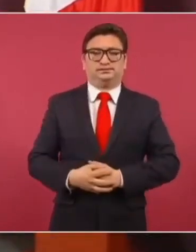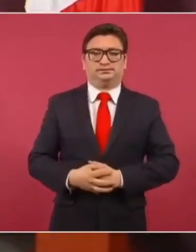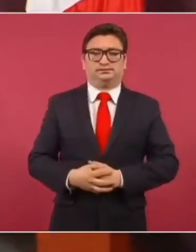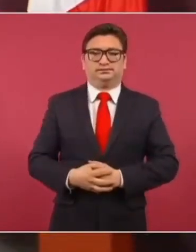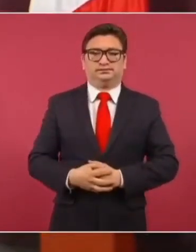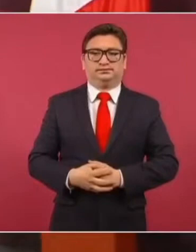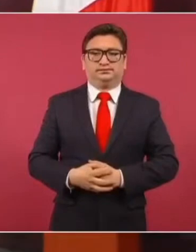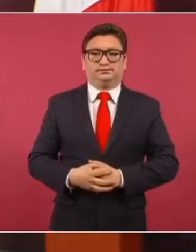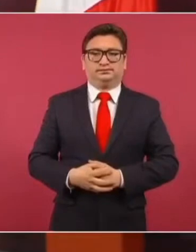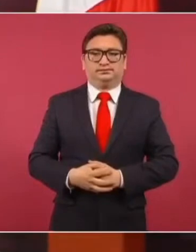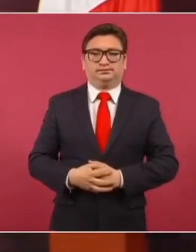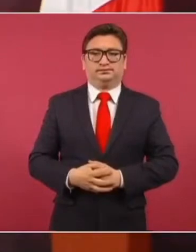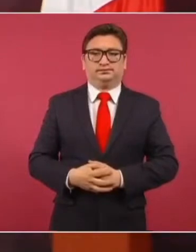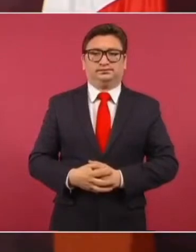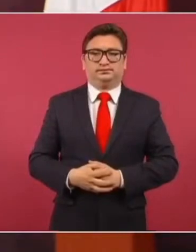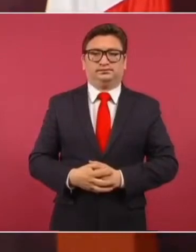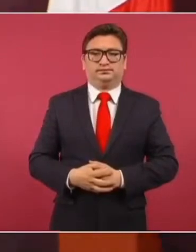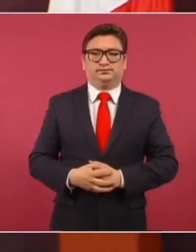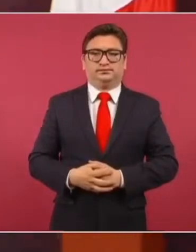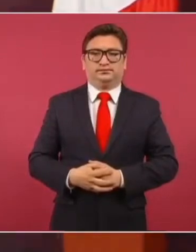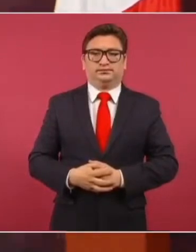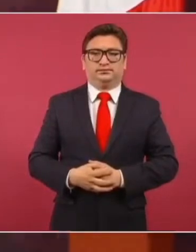Y fue